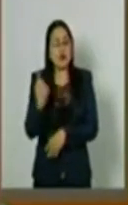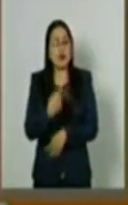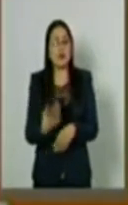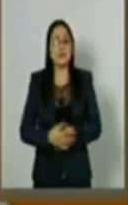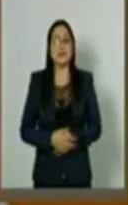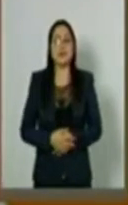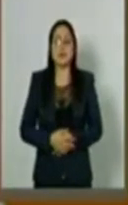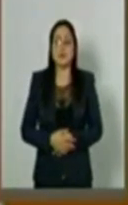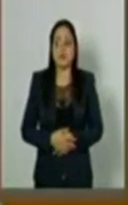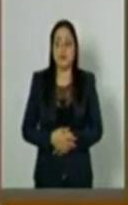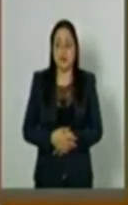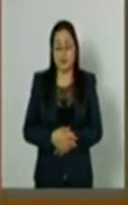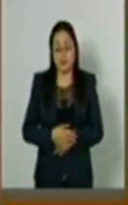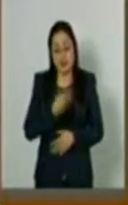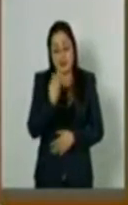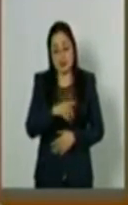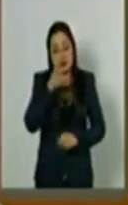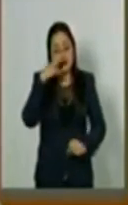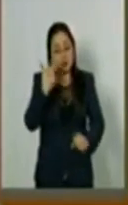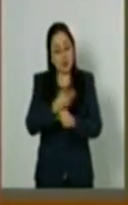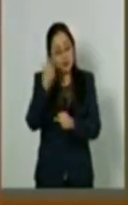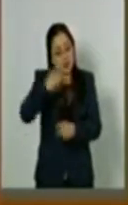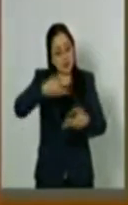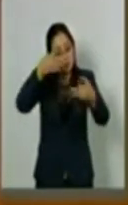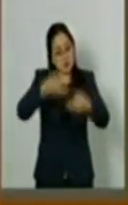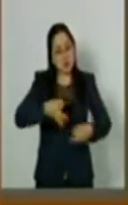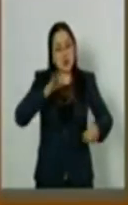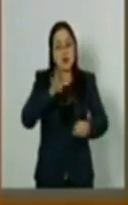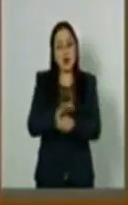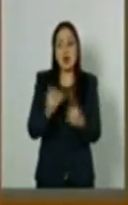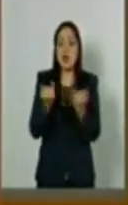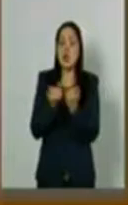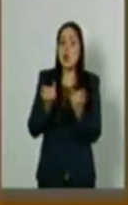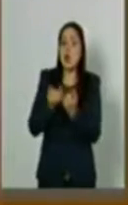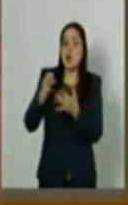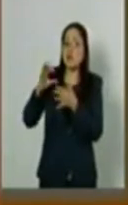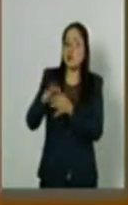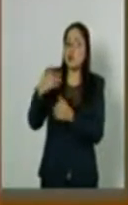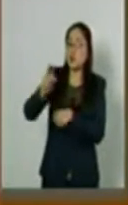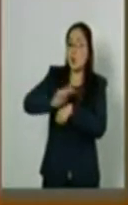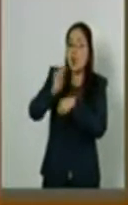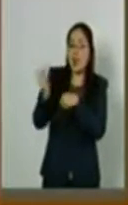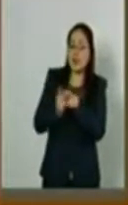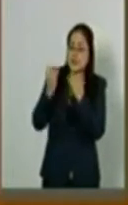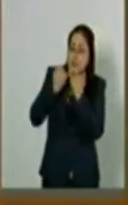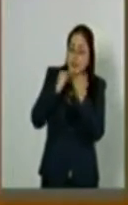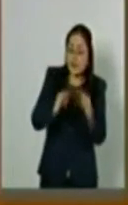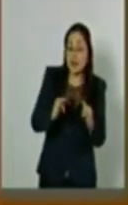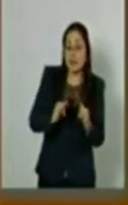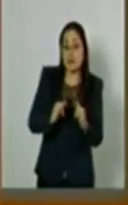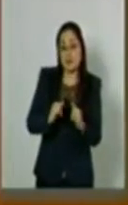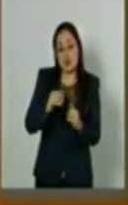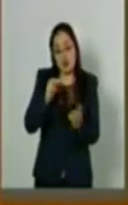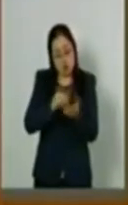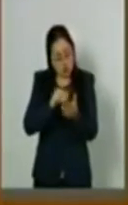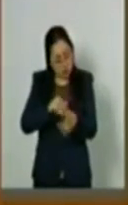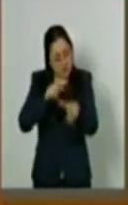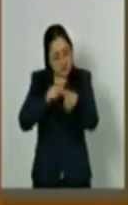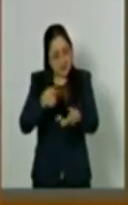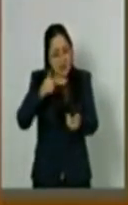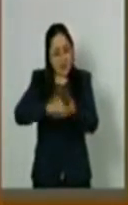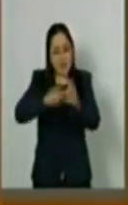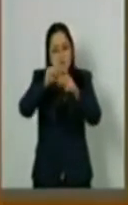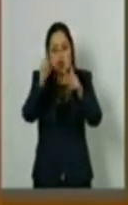quedan encargadas de defender la integridad e independencia de la patria y a su vez a conservar el orden